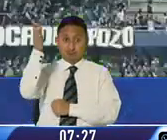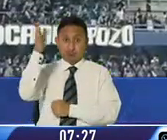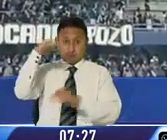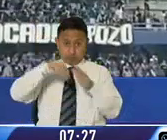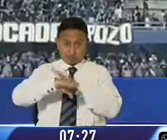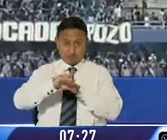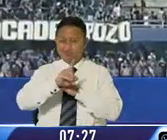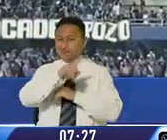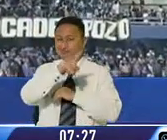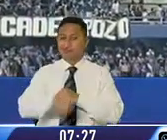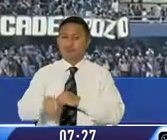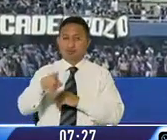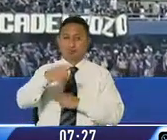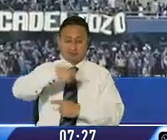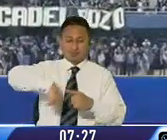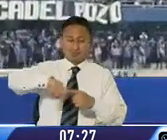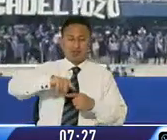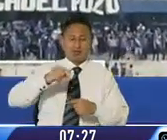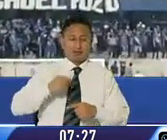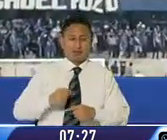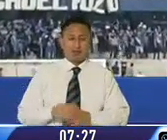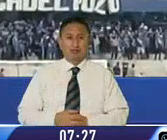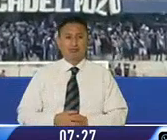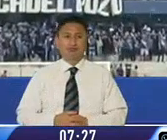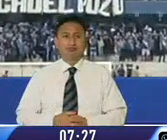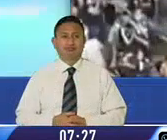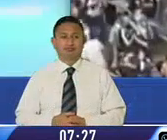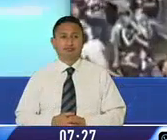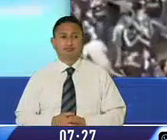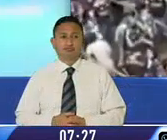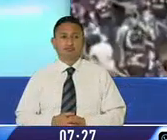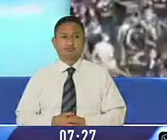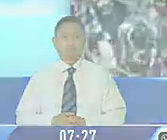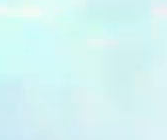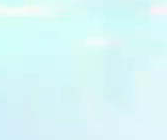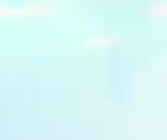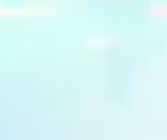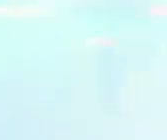Capuel. Al regresar, los detalles de estas y otras noticias.